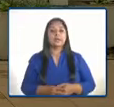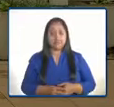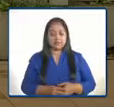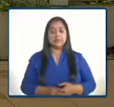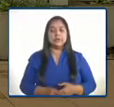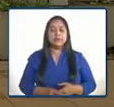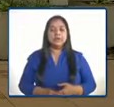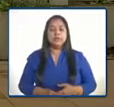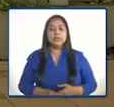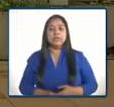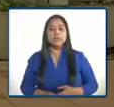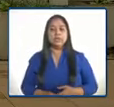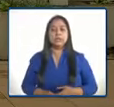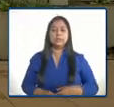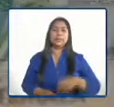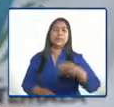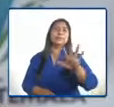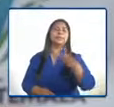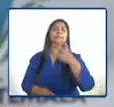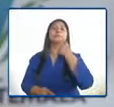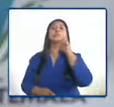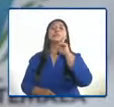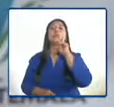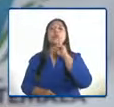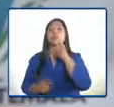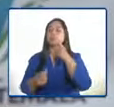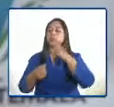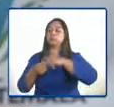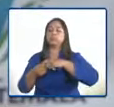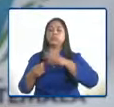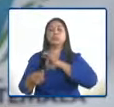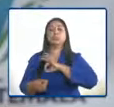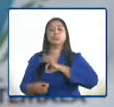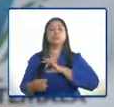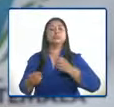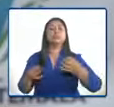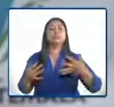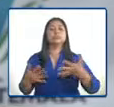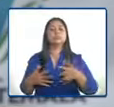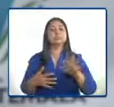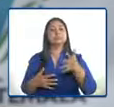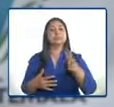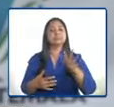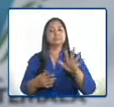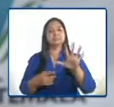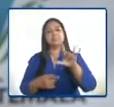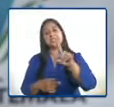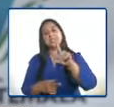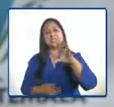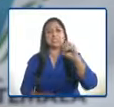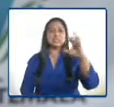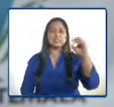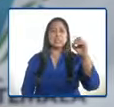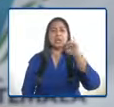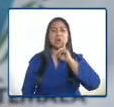gestión, señor. Aproximadamente salen de los centros de privación de libertad un promedio de 100